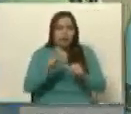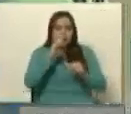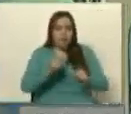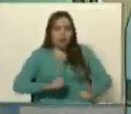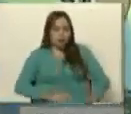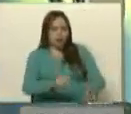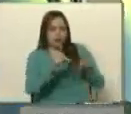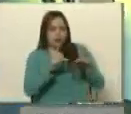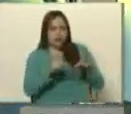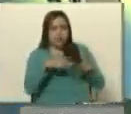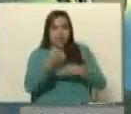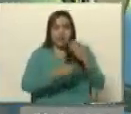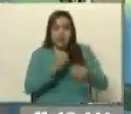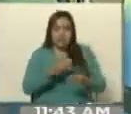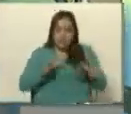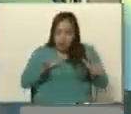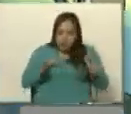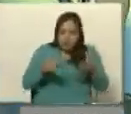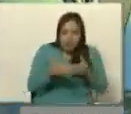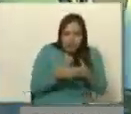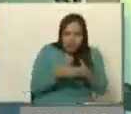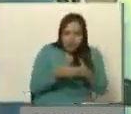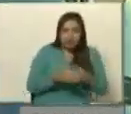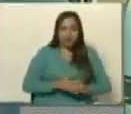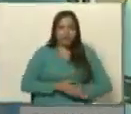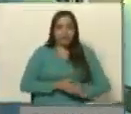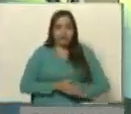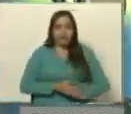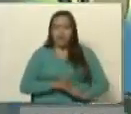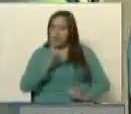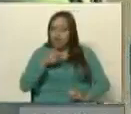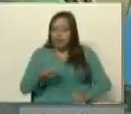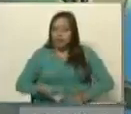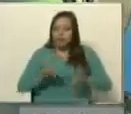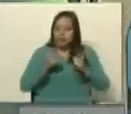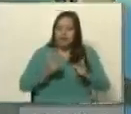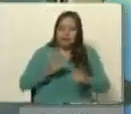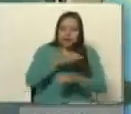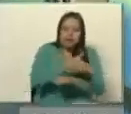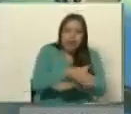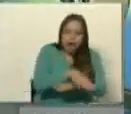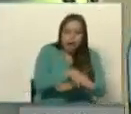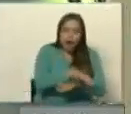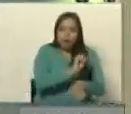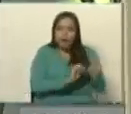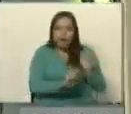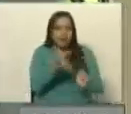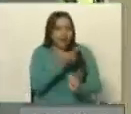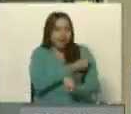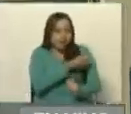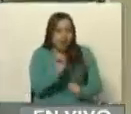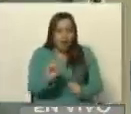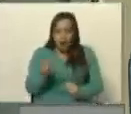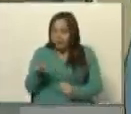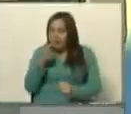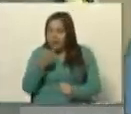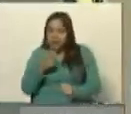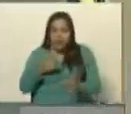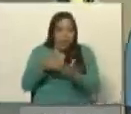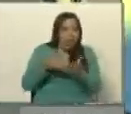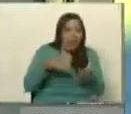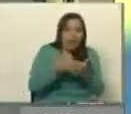haciendo un cerco, una barrera para acceder a las vacunas, a los medicamentos necesarios para atender el